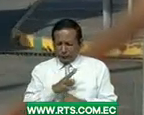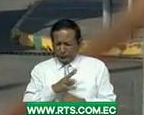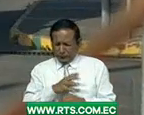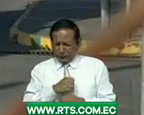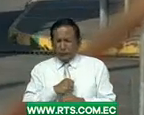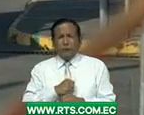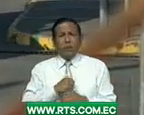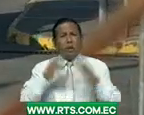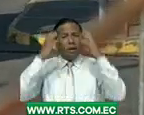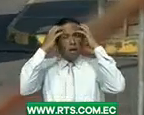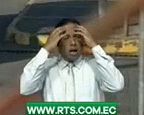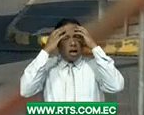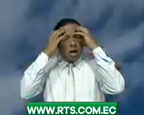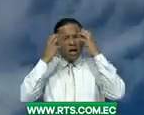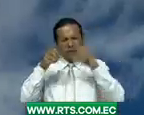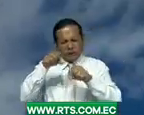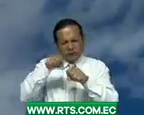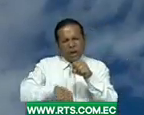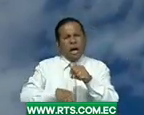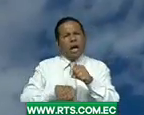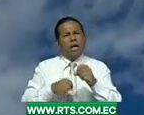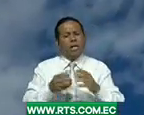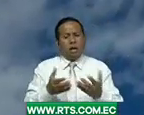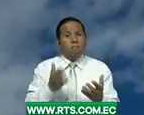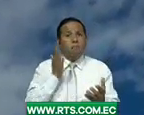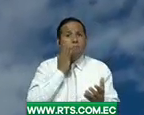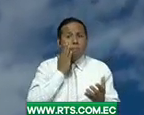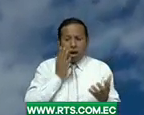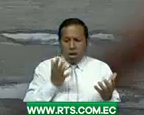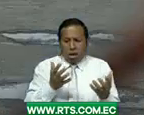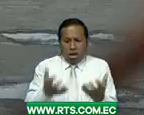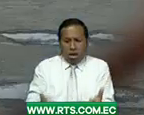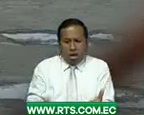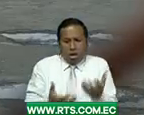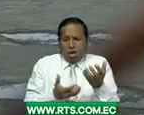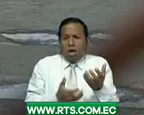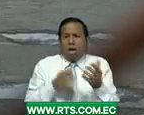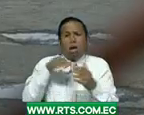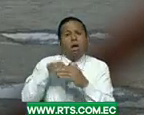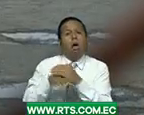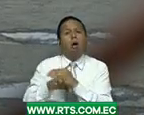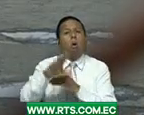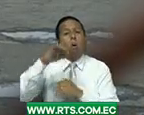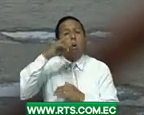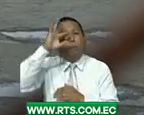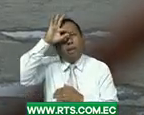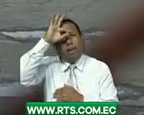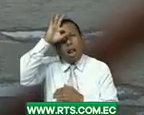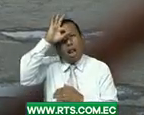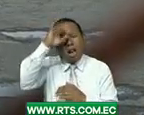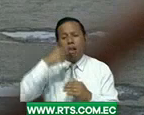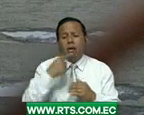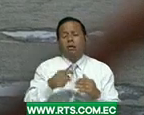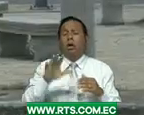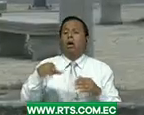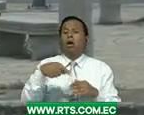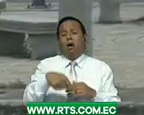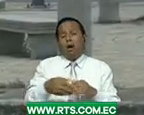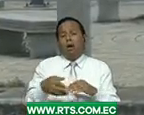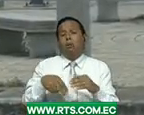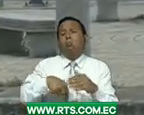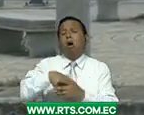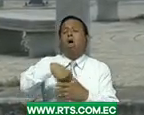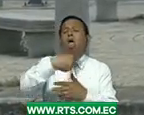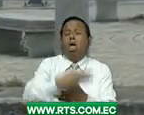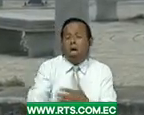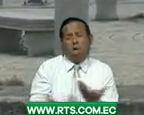trauma cráneoencefálico. La madre la trasladó hasta el hospital, argumentando que se habría atrancado, pero ya